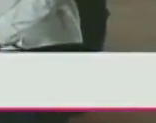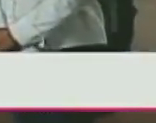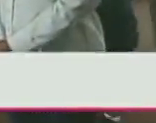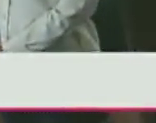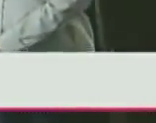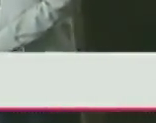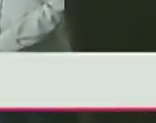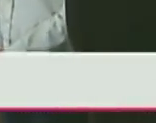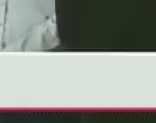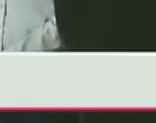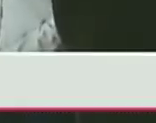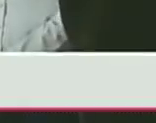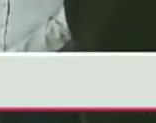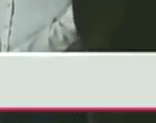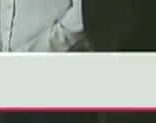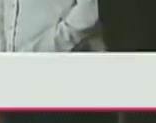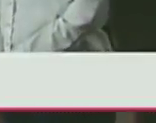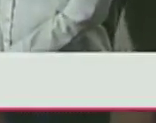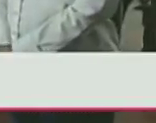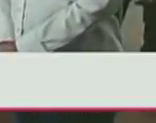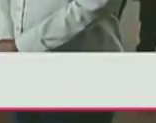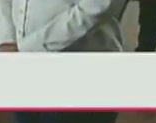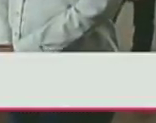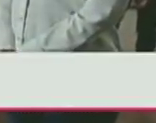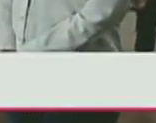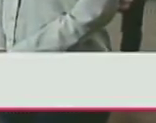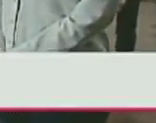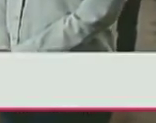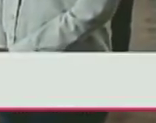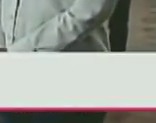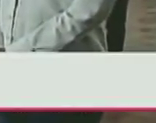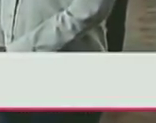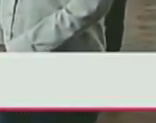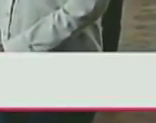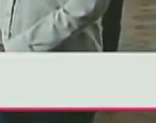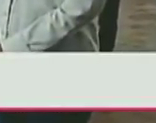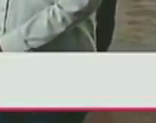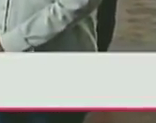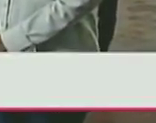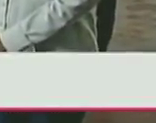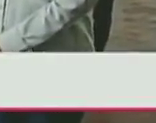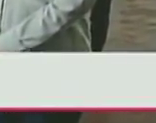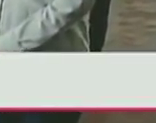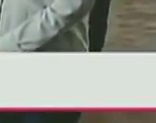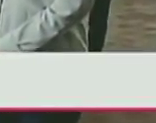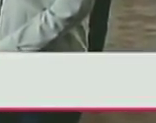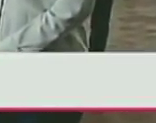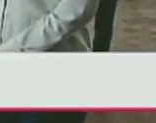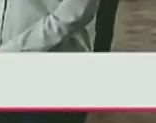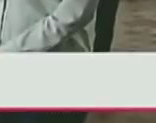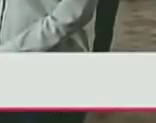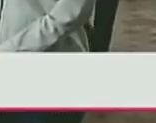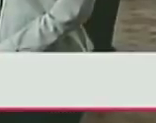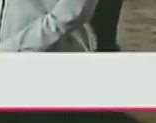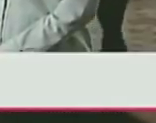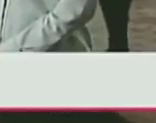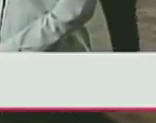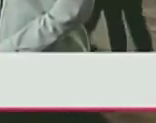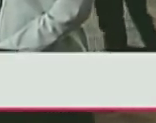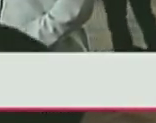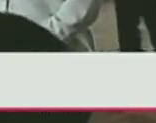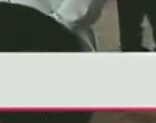de diciembre ya en este momento pueden apreciar como las autoridades militares a cargo del plan república en este centro de votación están